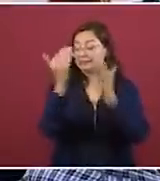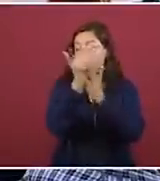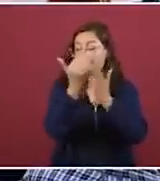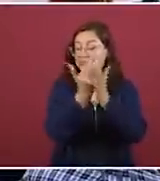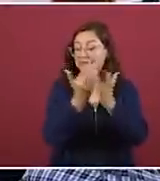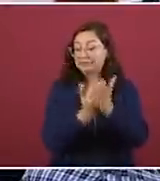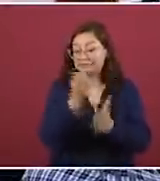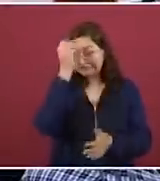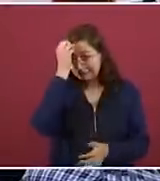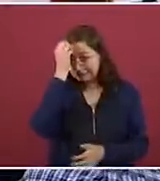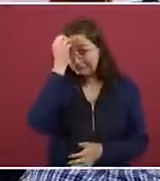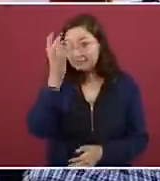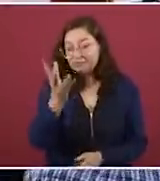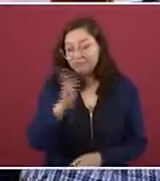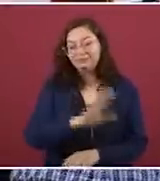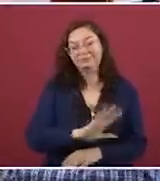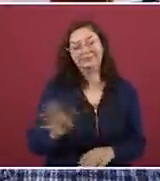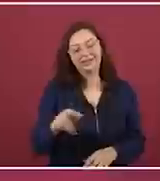ayuda, o sea,